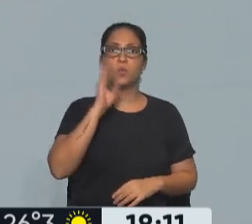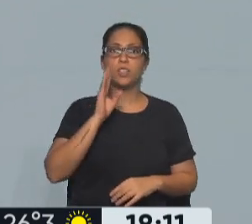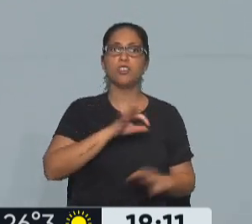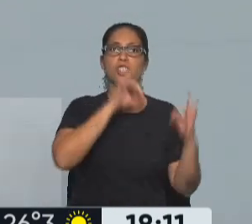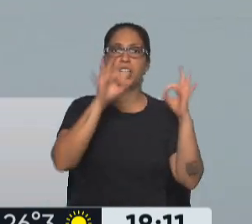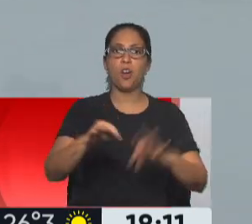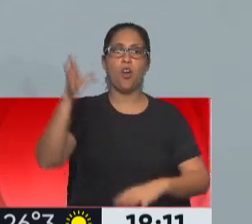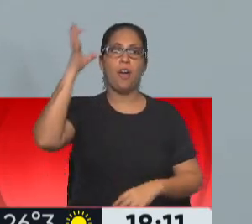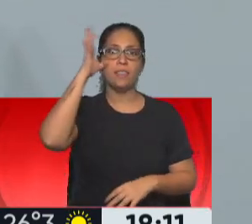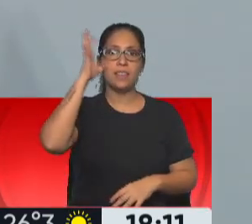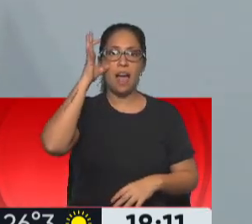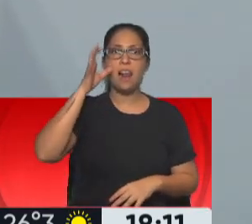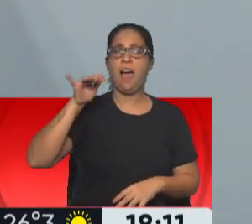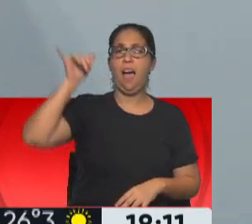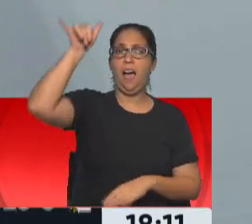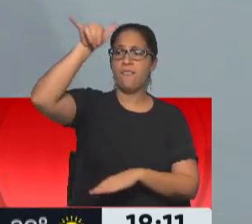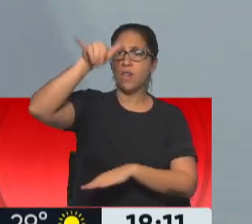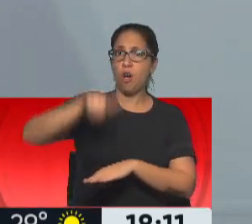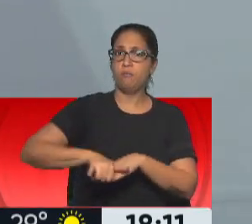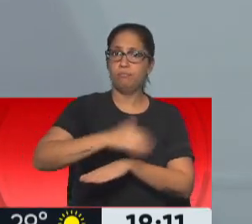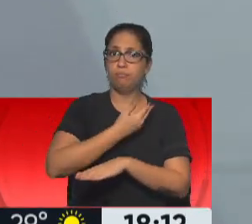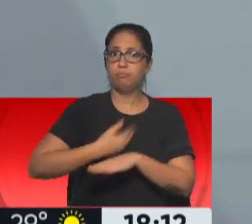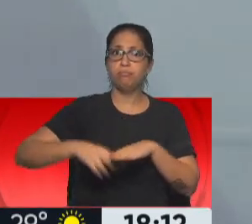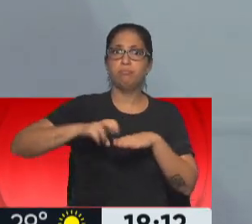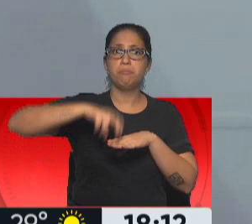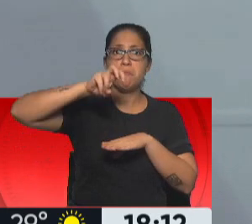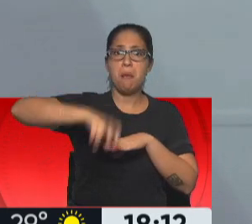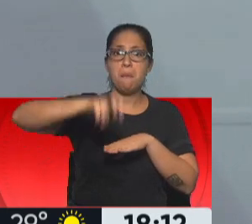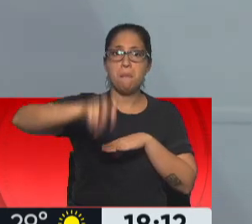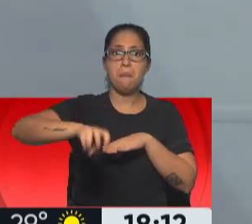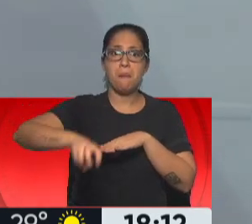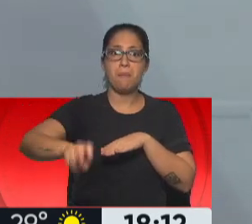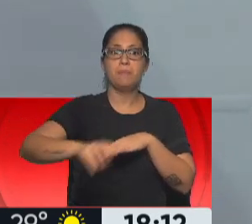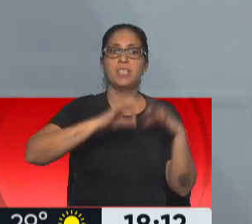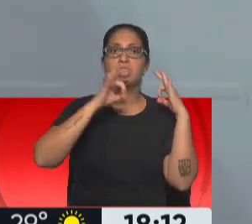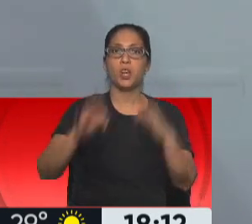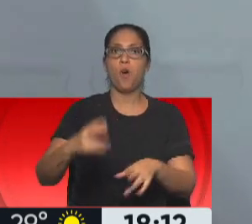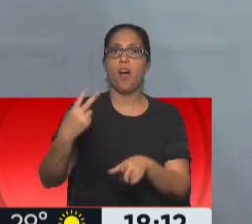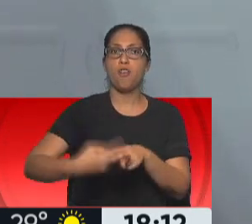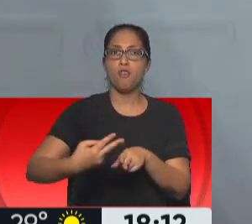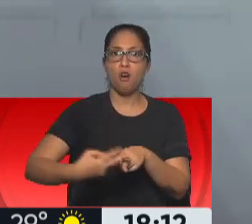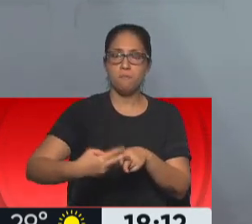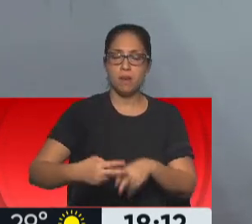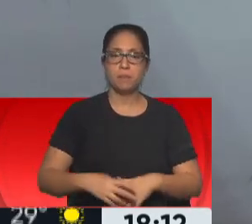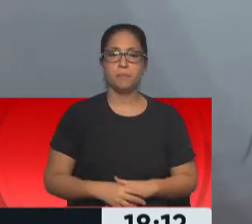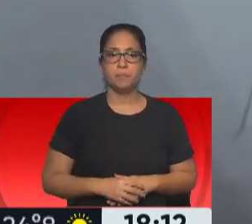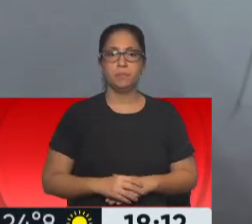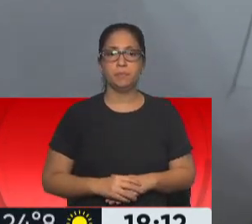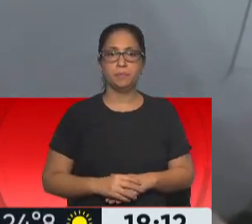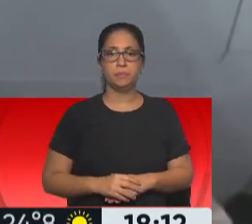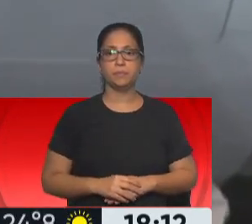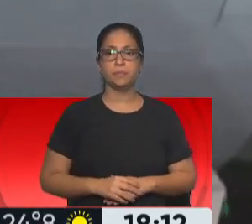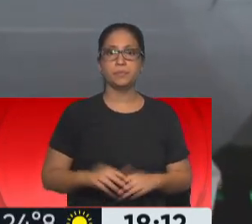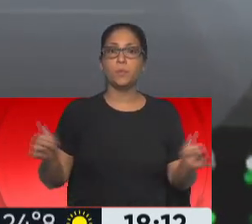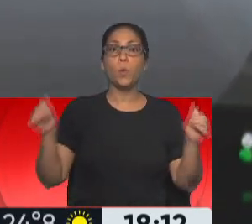descendiendo del avión presidencial, ya está en la ciudad de Roma, en Italia, el presidente estadounidense. Sí,